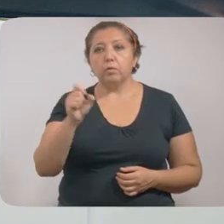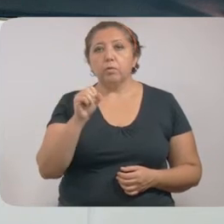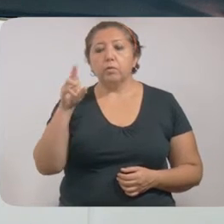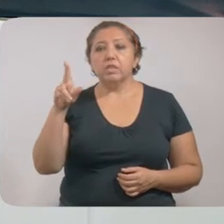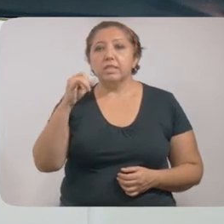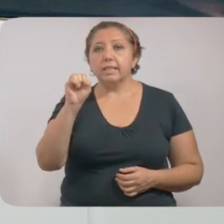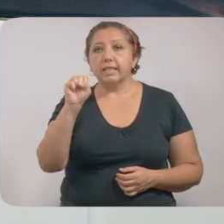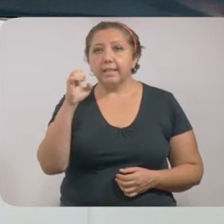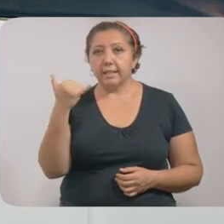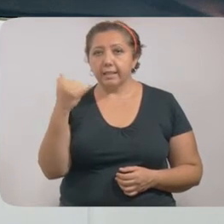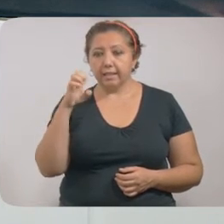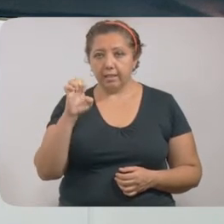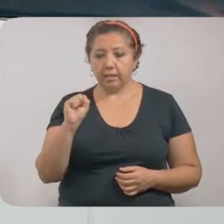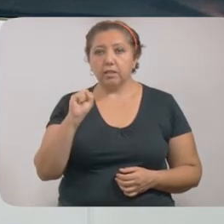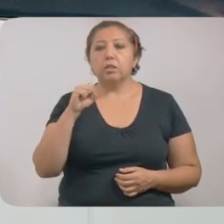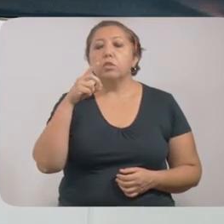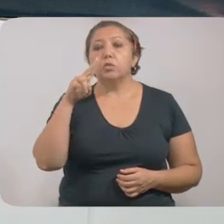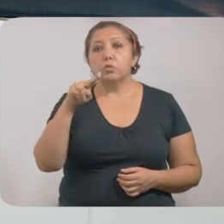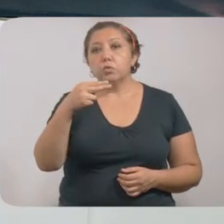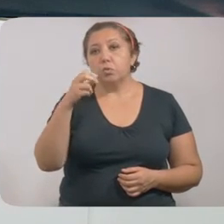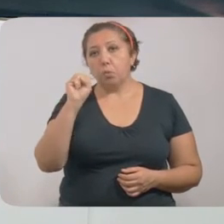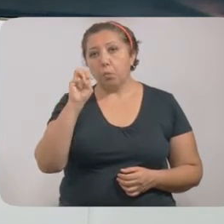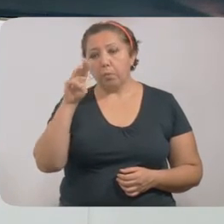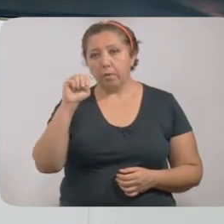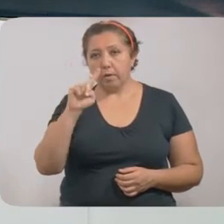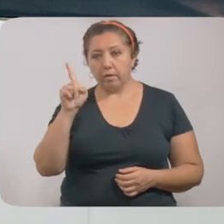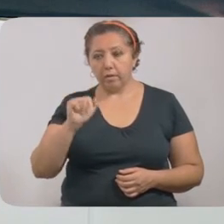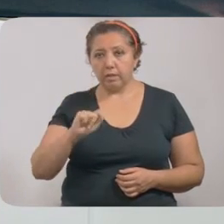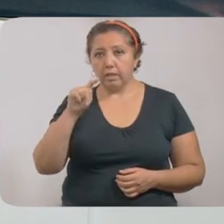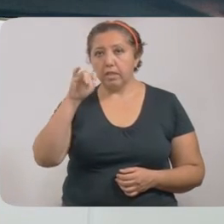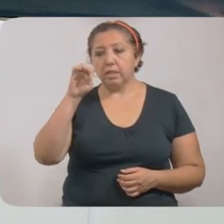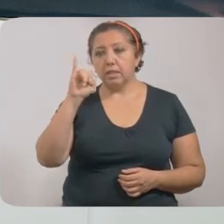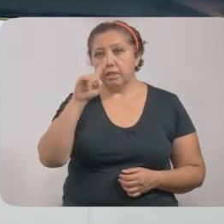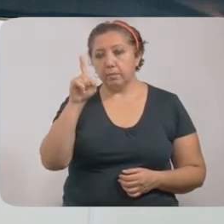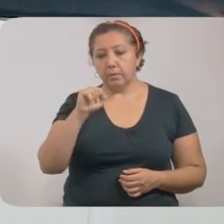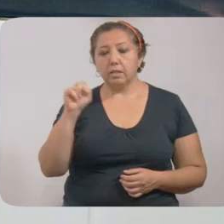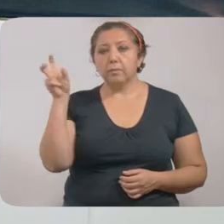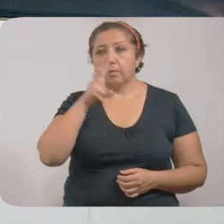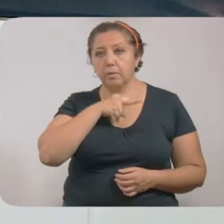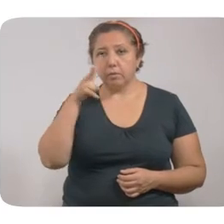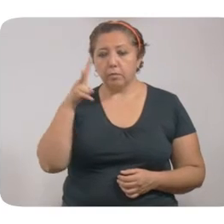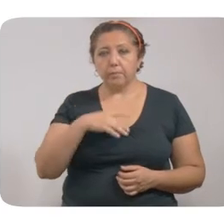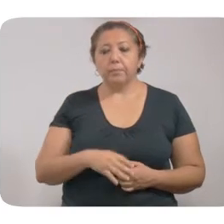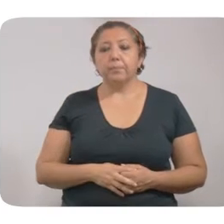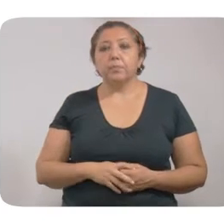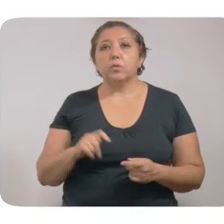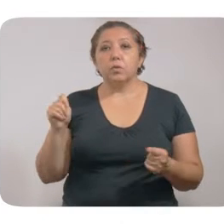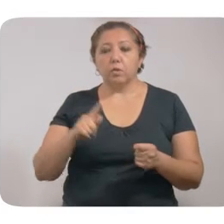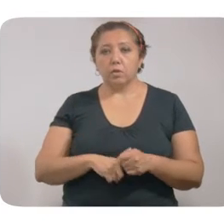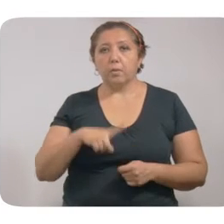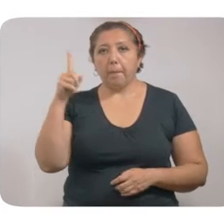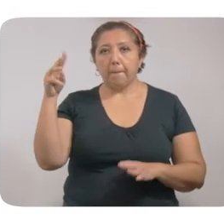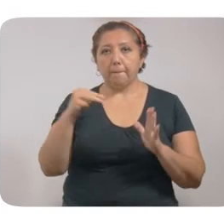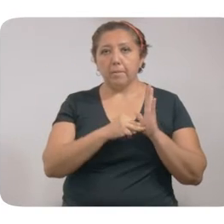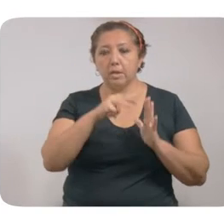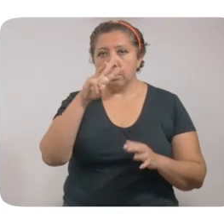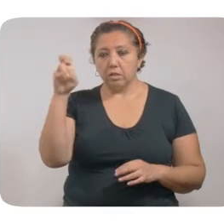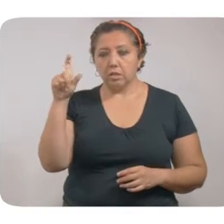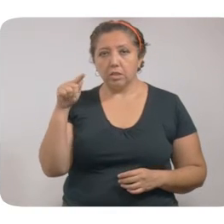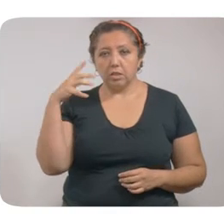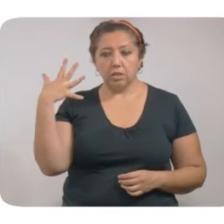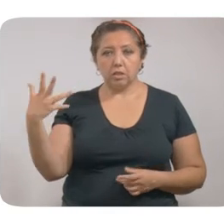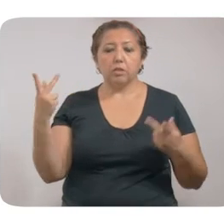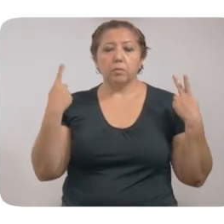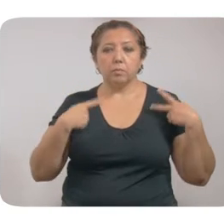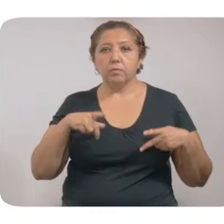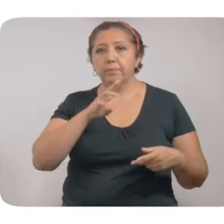Oxcuscap, Seyé, Suma, Tecantó, Ticul, Tizimín, Ucú y Valladolid. En total son 1,375